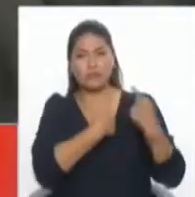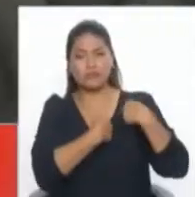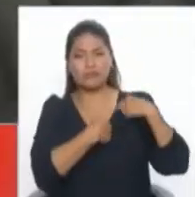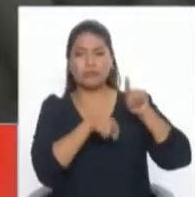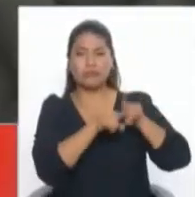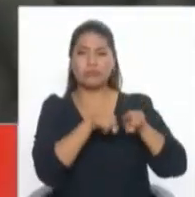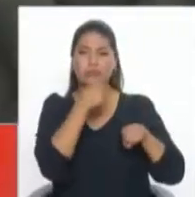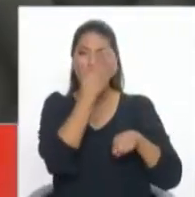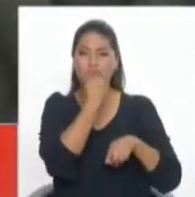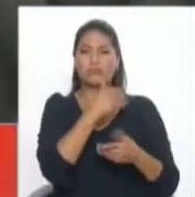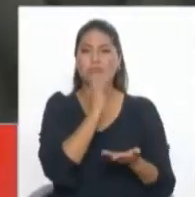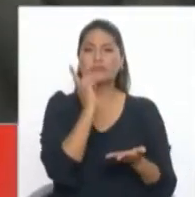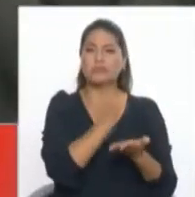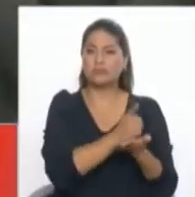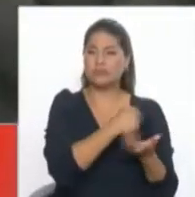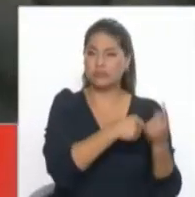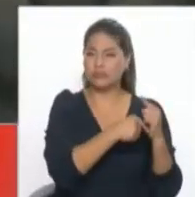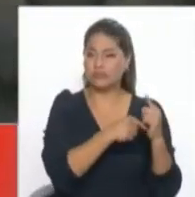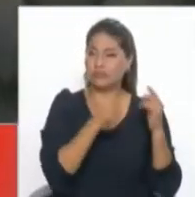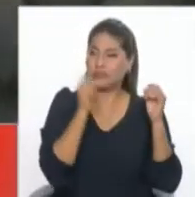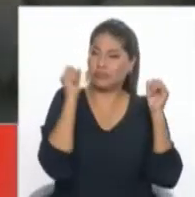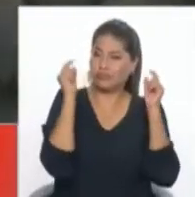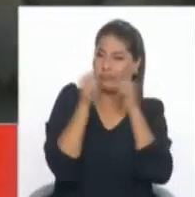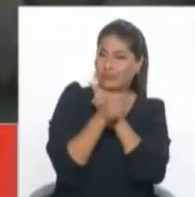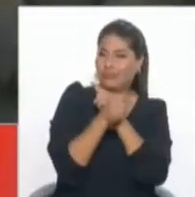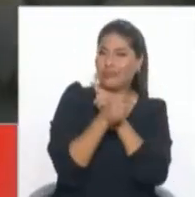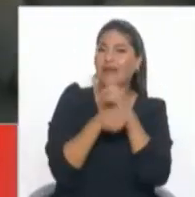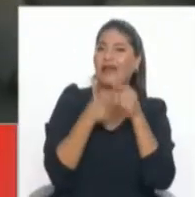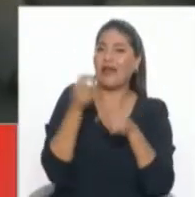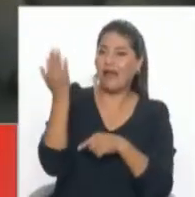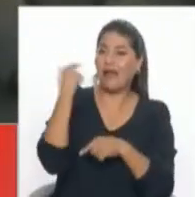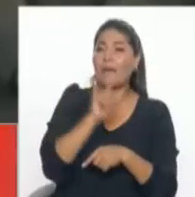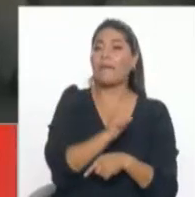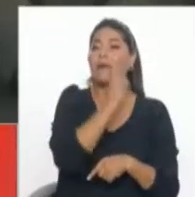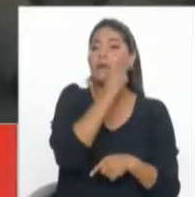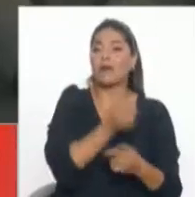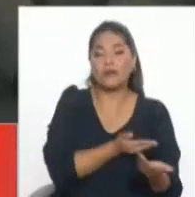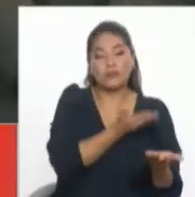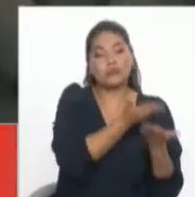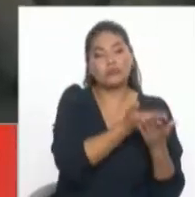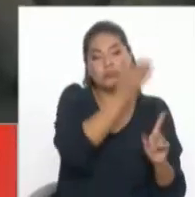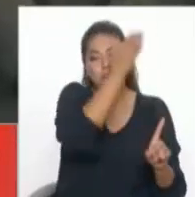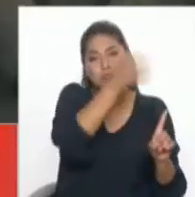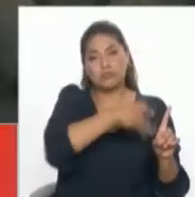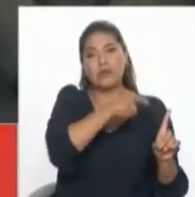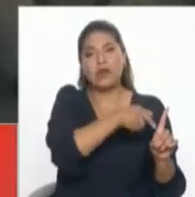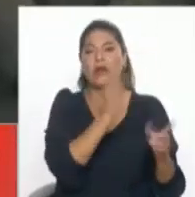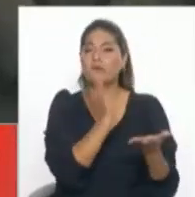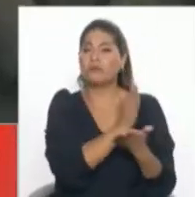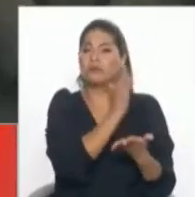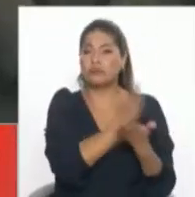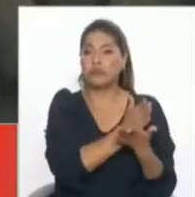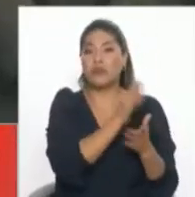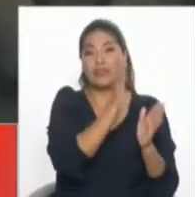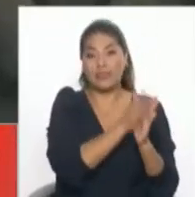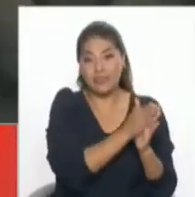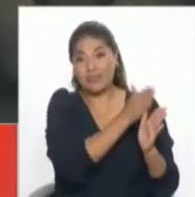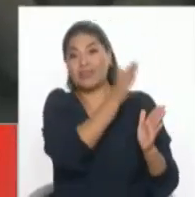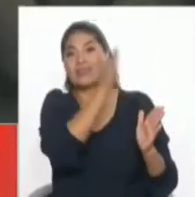asesores. Causa extrañeza que dicha denuncia haya sido presentada luego que